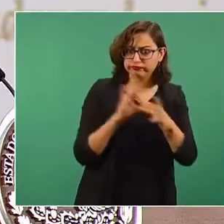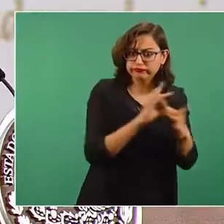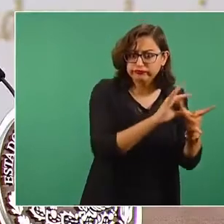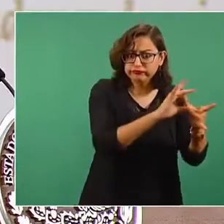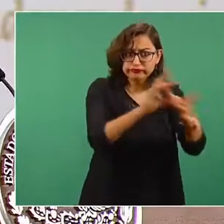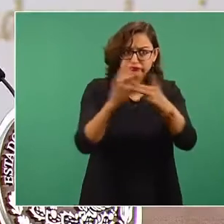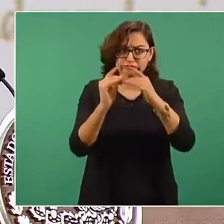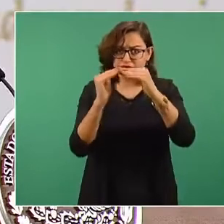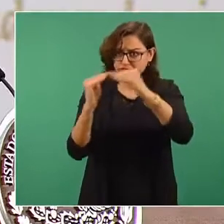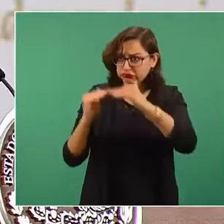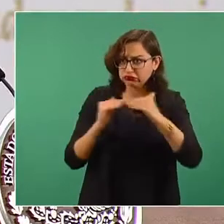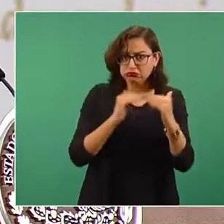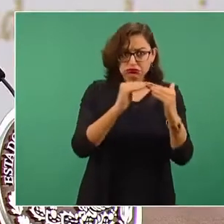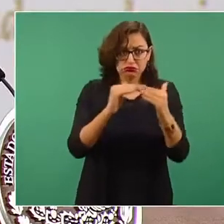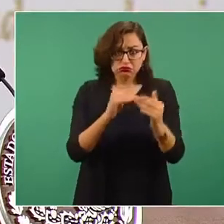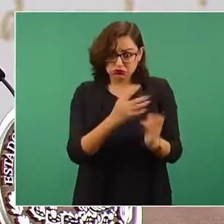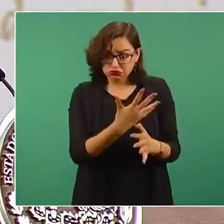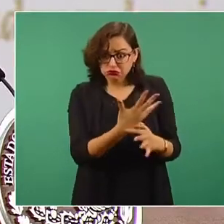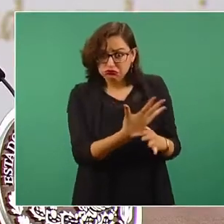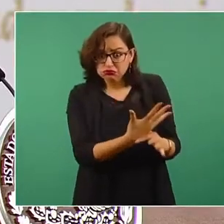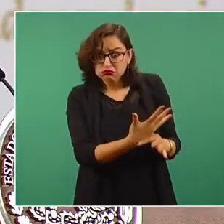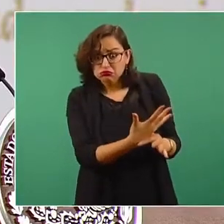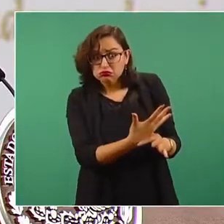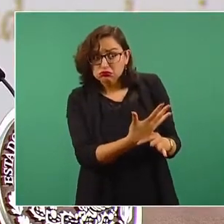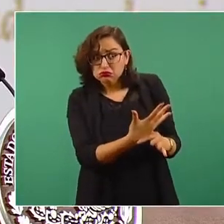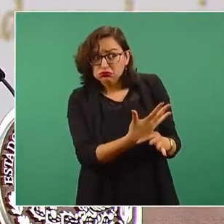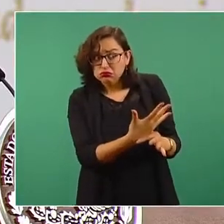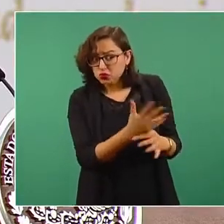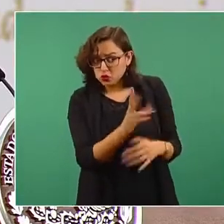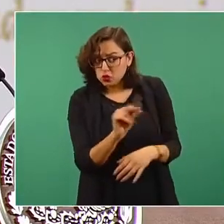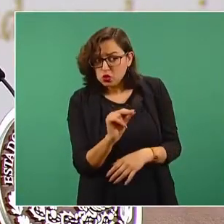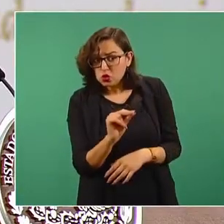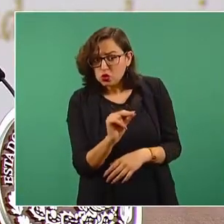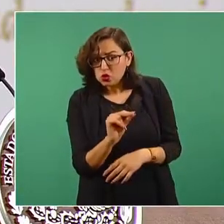¿O era nada más la globalidad